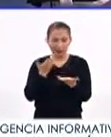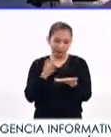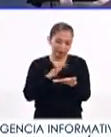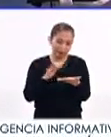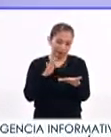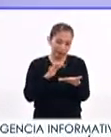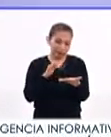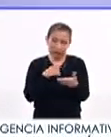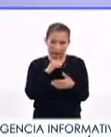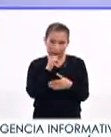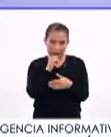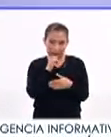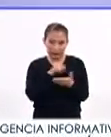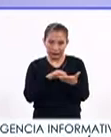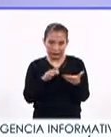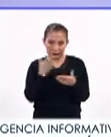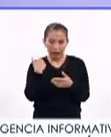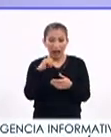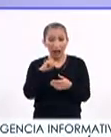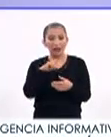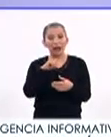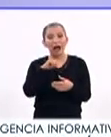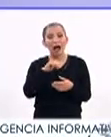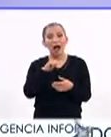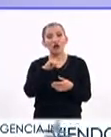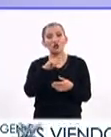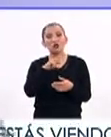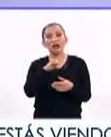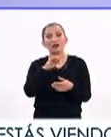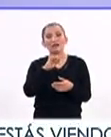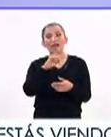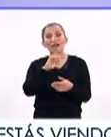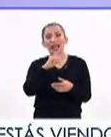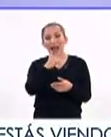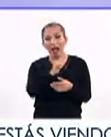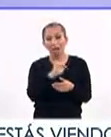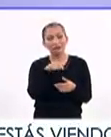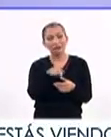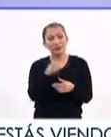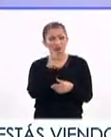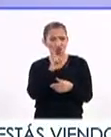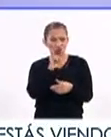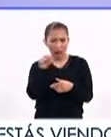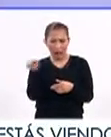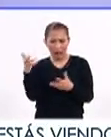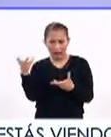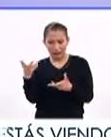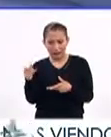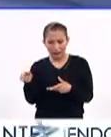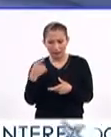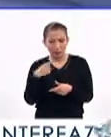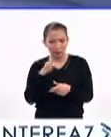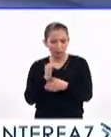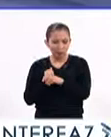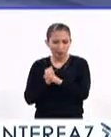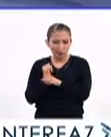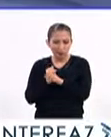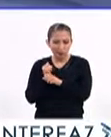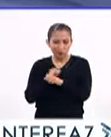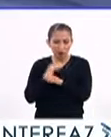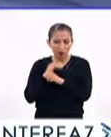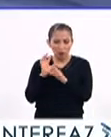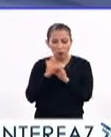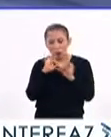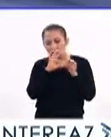libro, no lo había leído, es de Ana Lucía Frega y lo que hace esta señora, esta investigadora, es